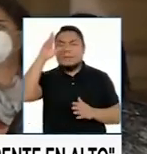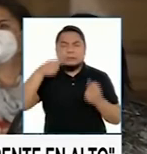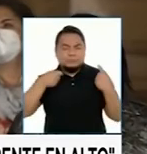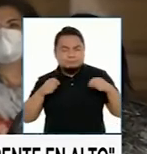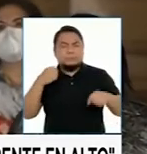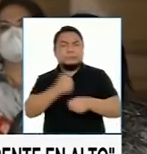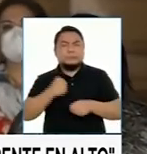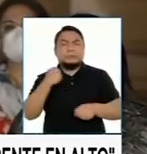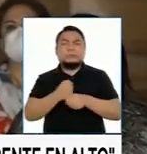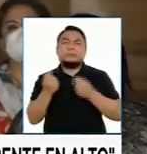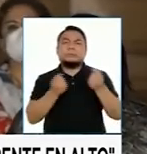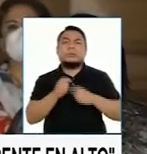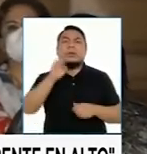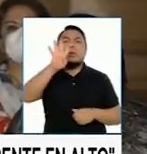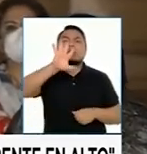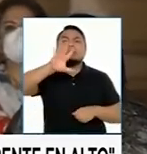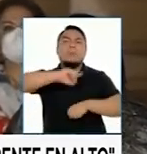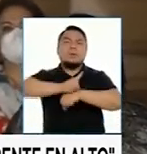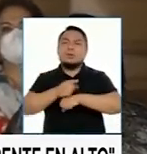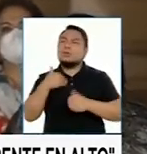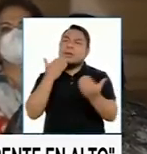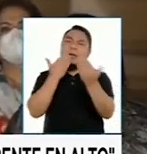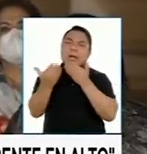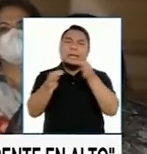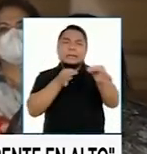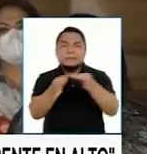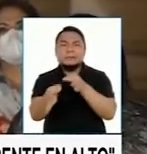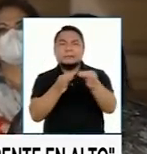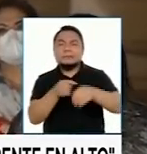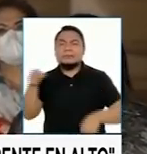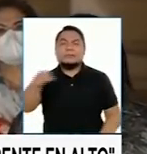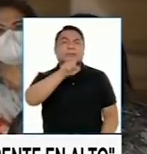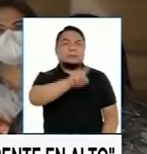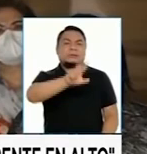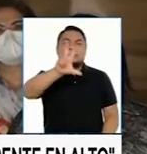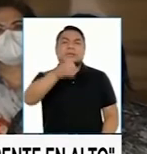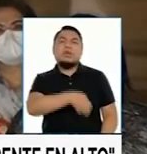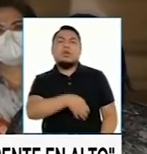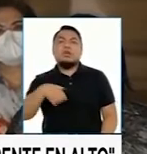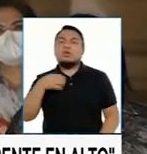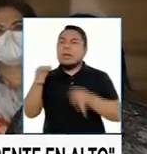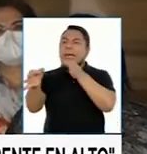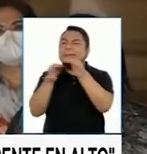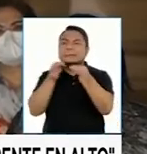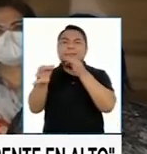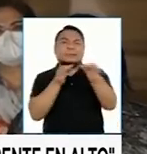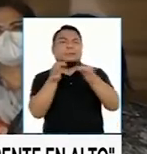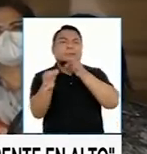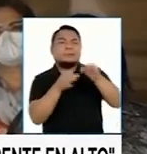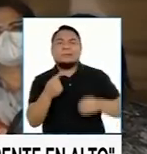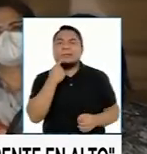muy atomizado, no solamente porque existen 9 bancadas, sino que este Parlamento, que solamente dura 1 año 4 meses y que termina en julio